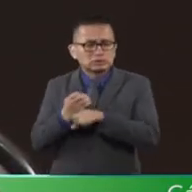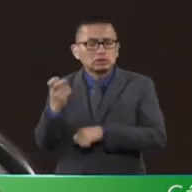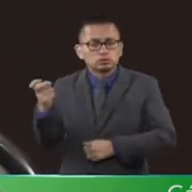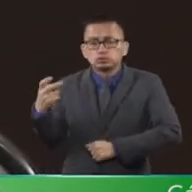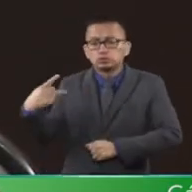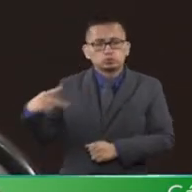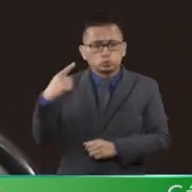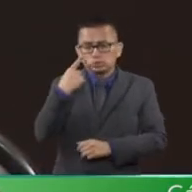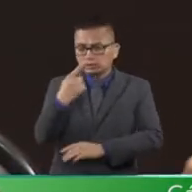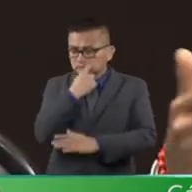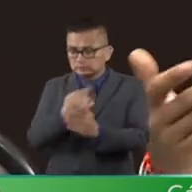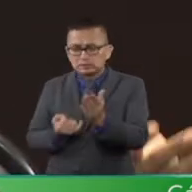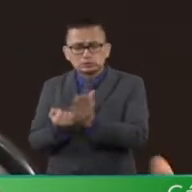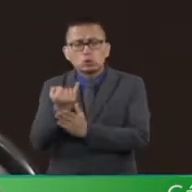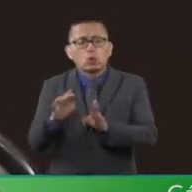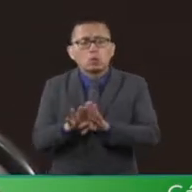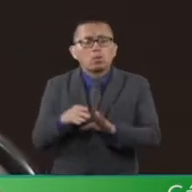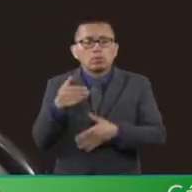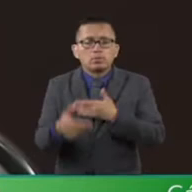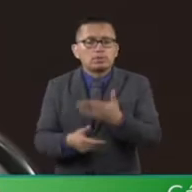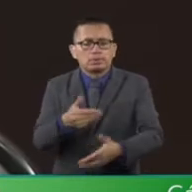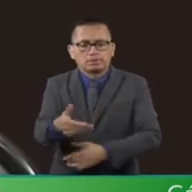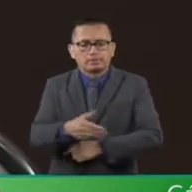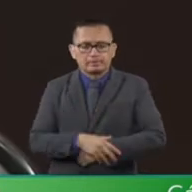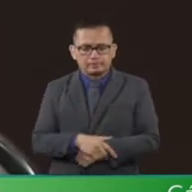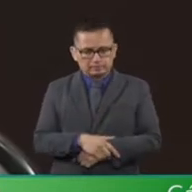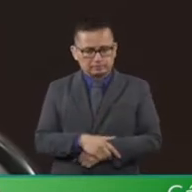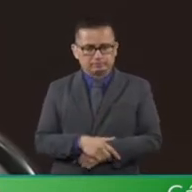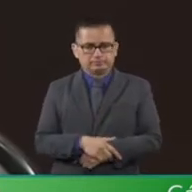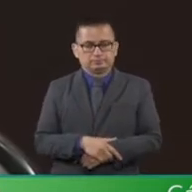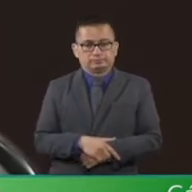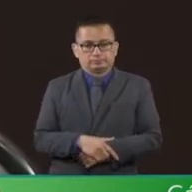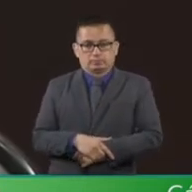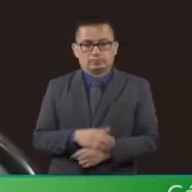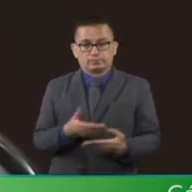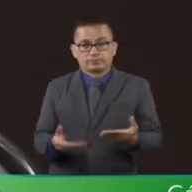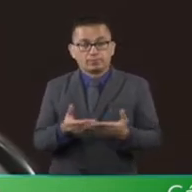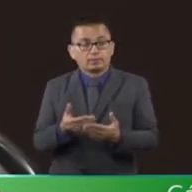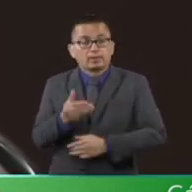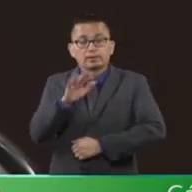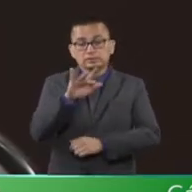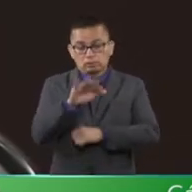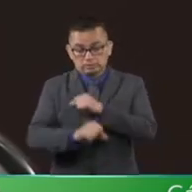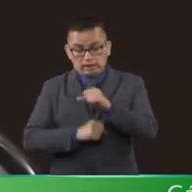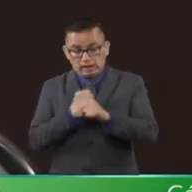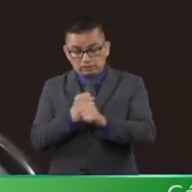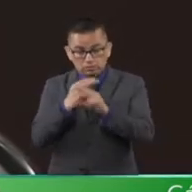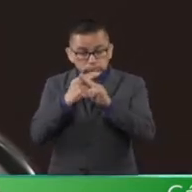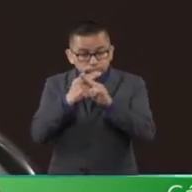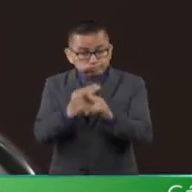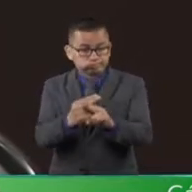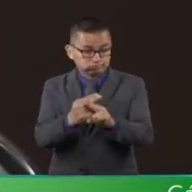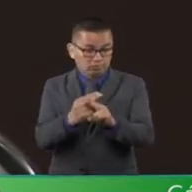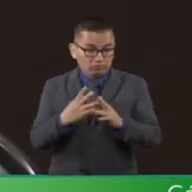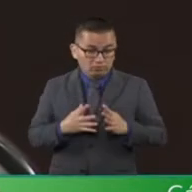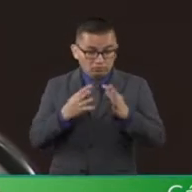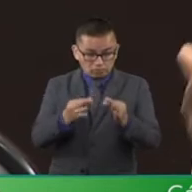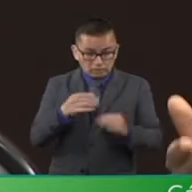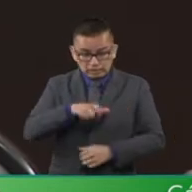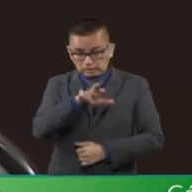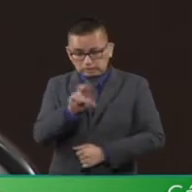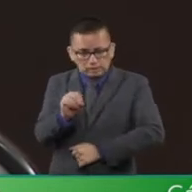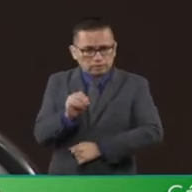destino la conmemoración de estas cinco décadas de la creación de Quintana ro es preciso